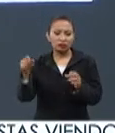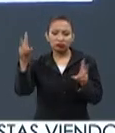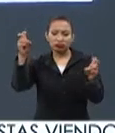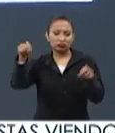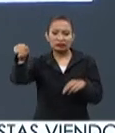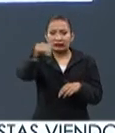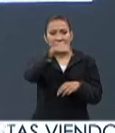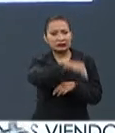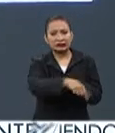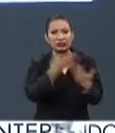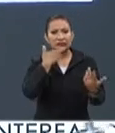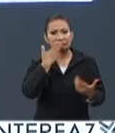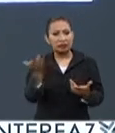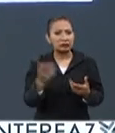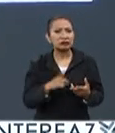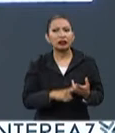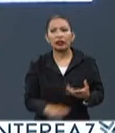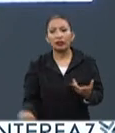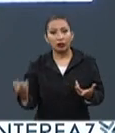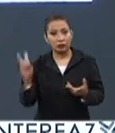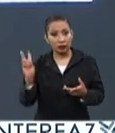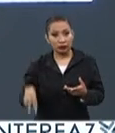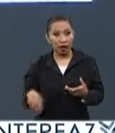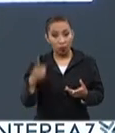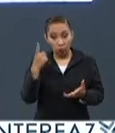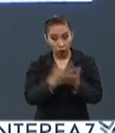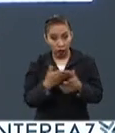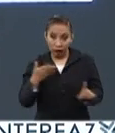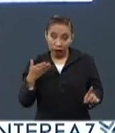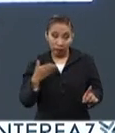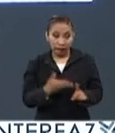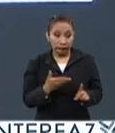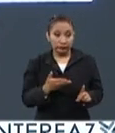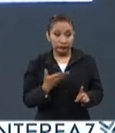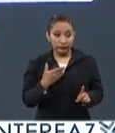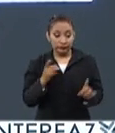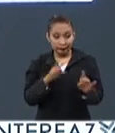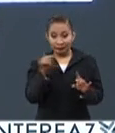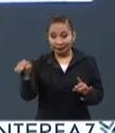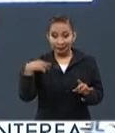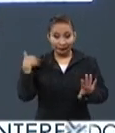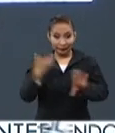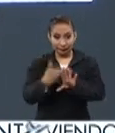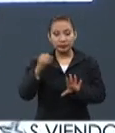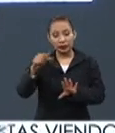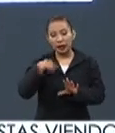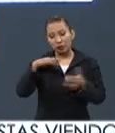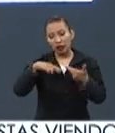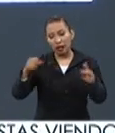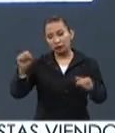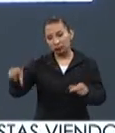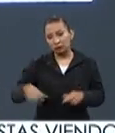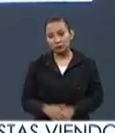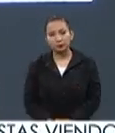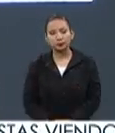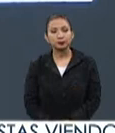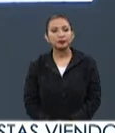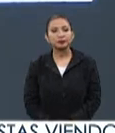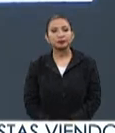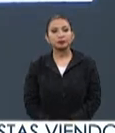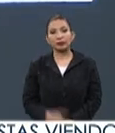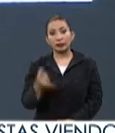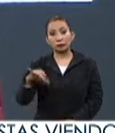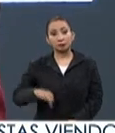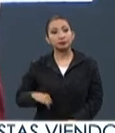casos también de suicidio, que aunque no sea la única causa, sí está muy relacionado. Claro, pues